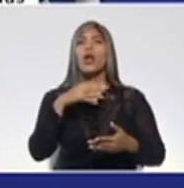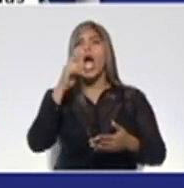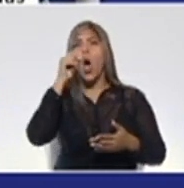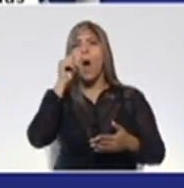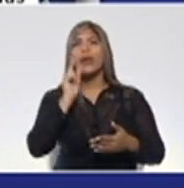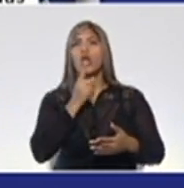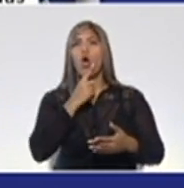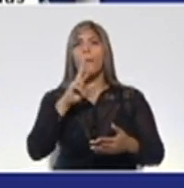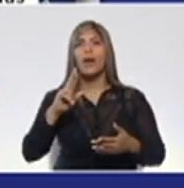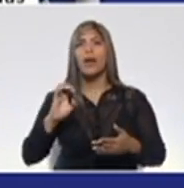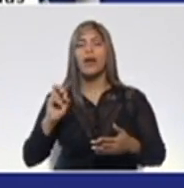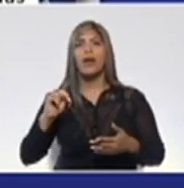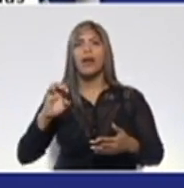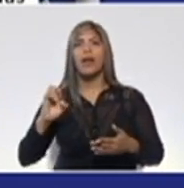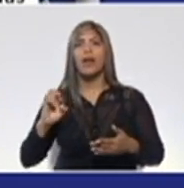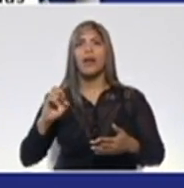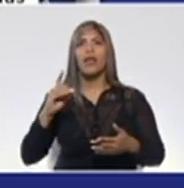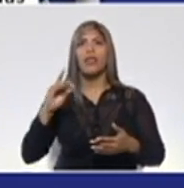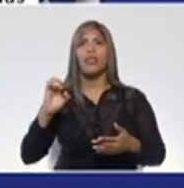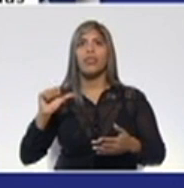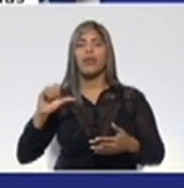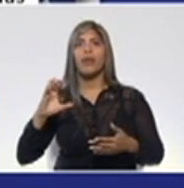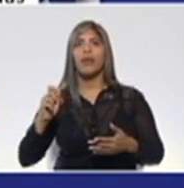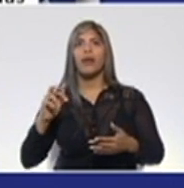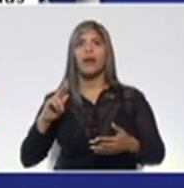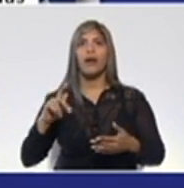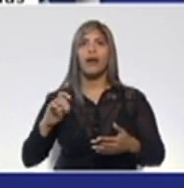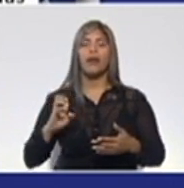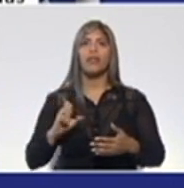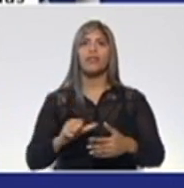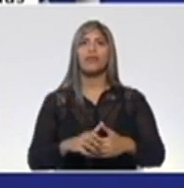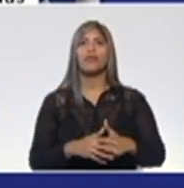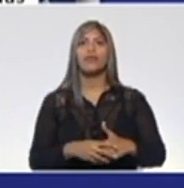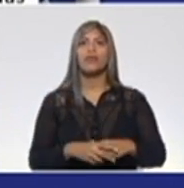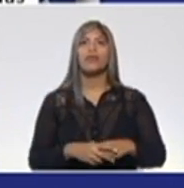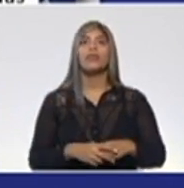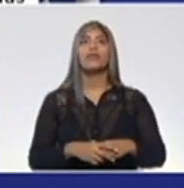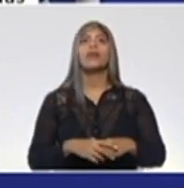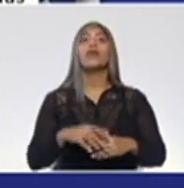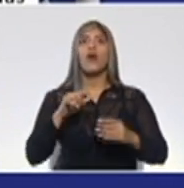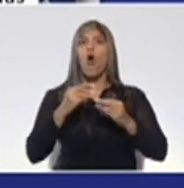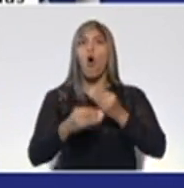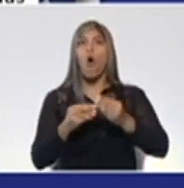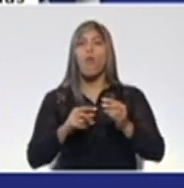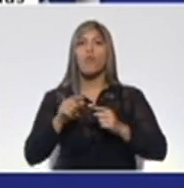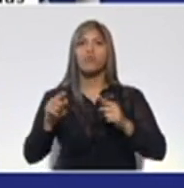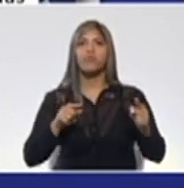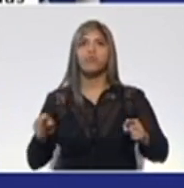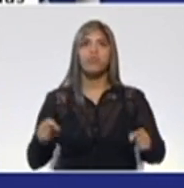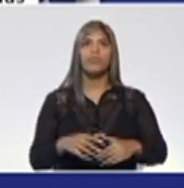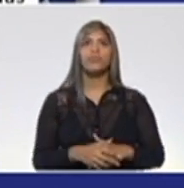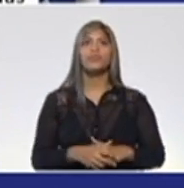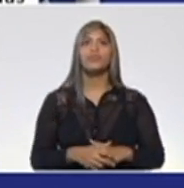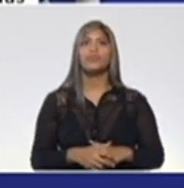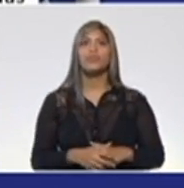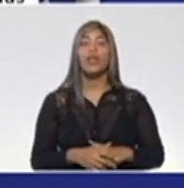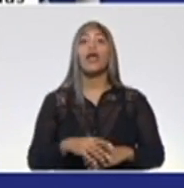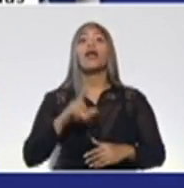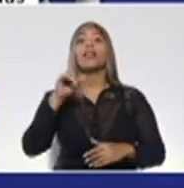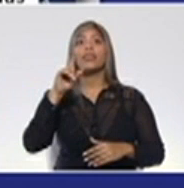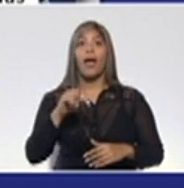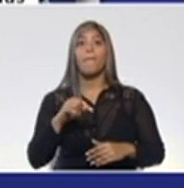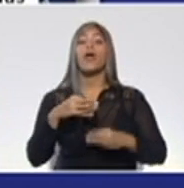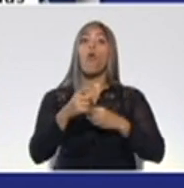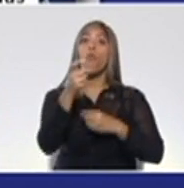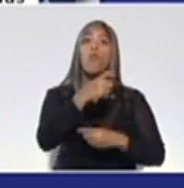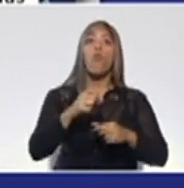Descartes. ¿Cómo se llama el punto de intersección de los ejes de coordenadas cartesianas? Y representa en